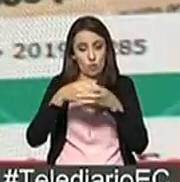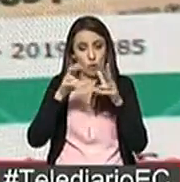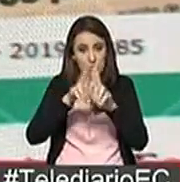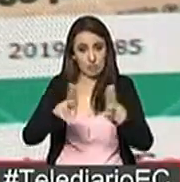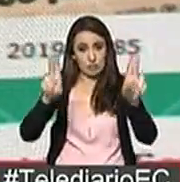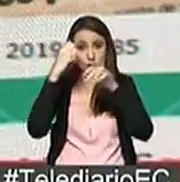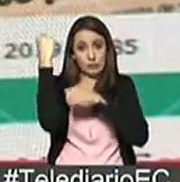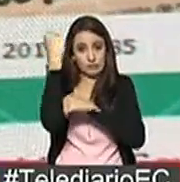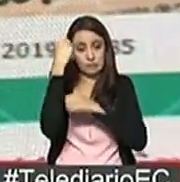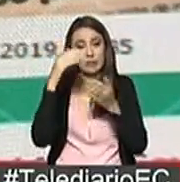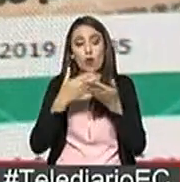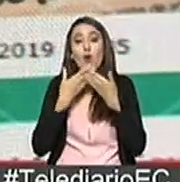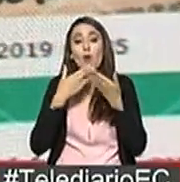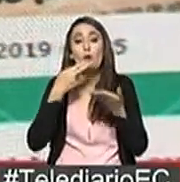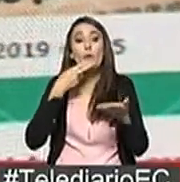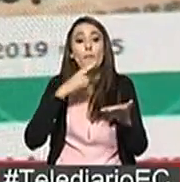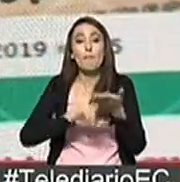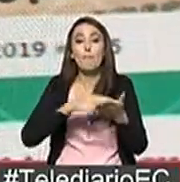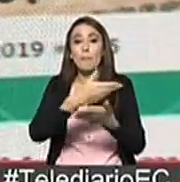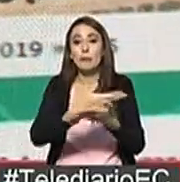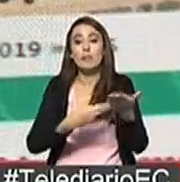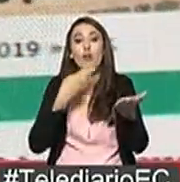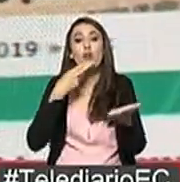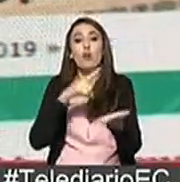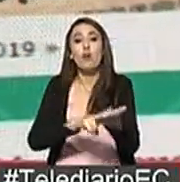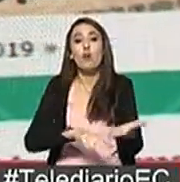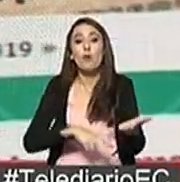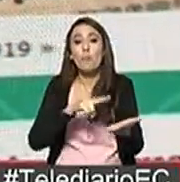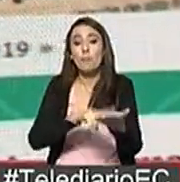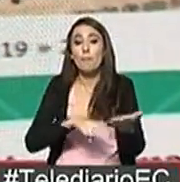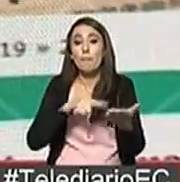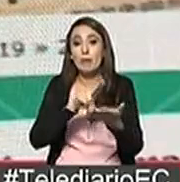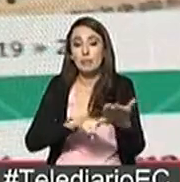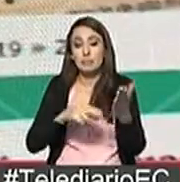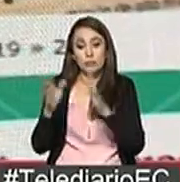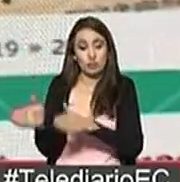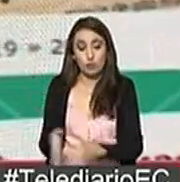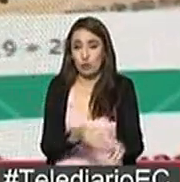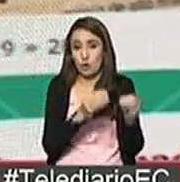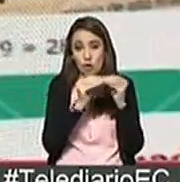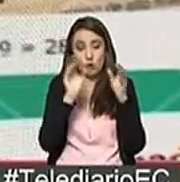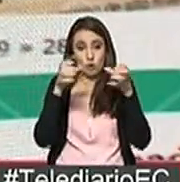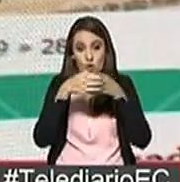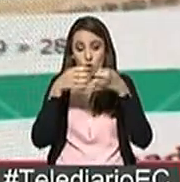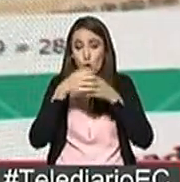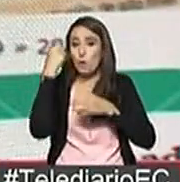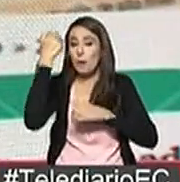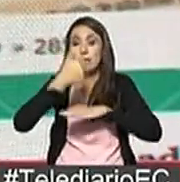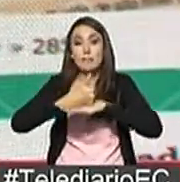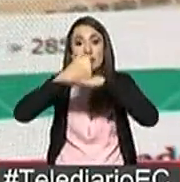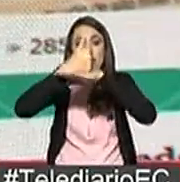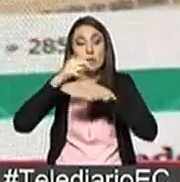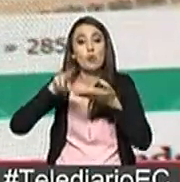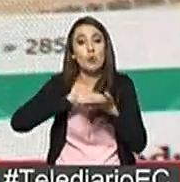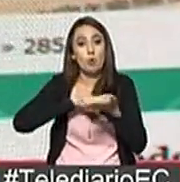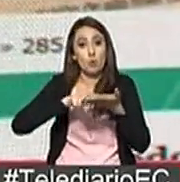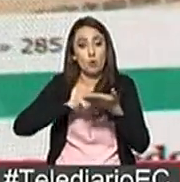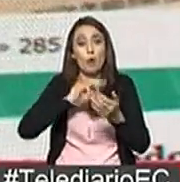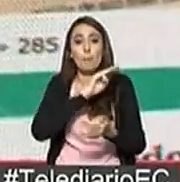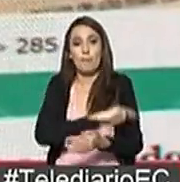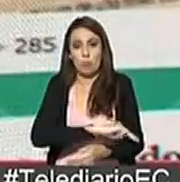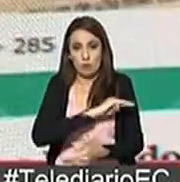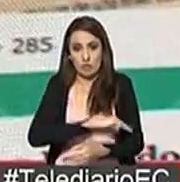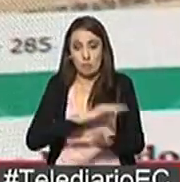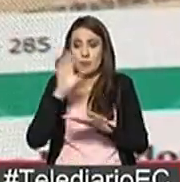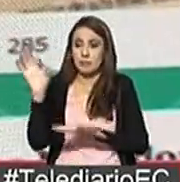país entre el 28 y 30 de octubre. El organismo dio a conocer que se reunió con autoridades del gobierno central, de gobiernos locales y